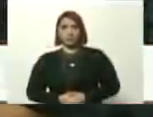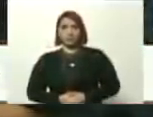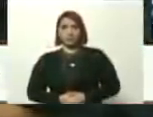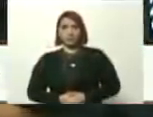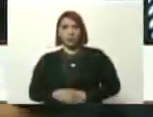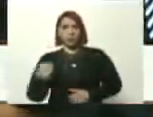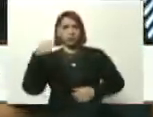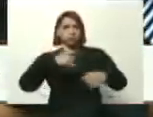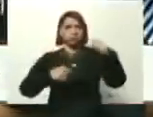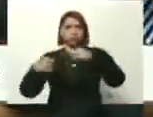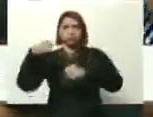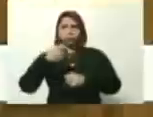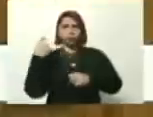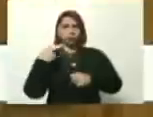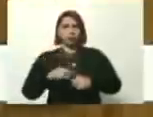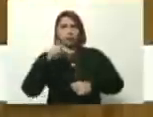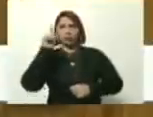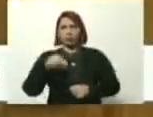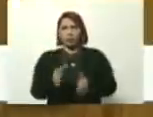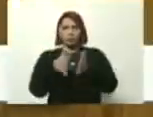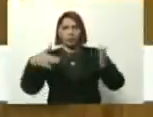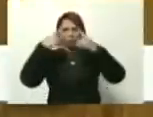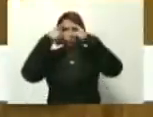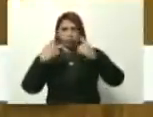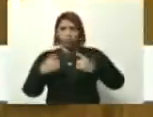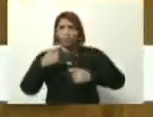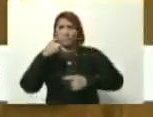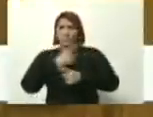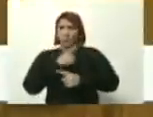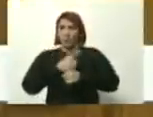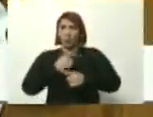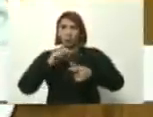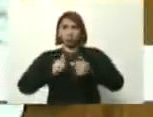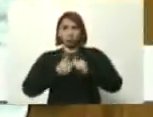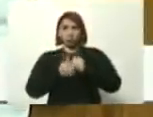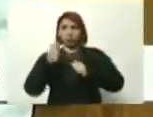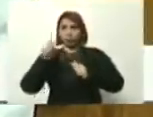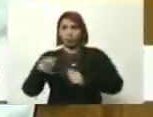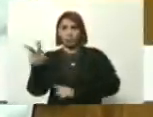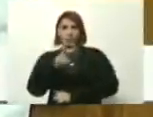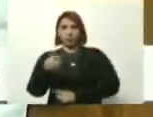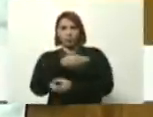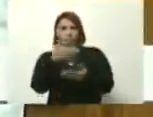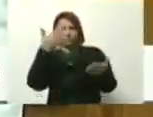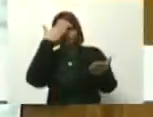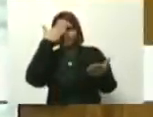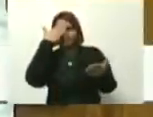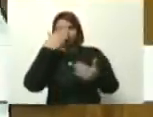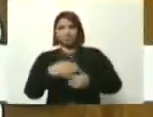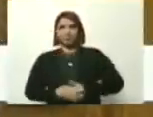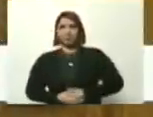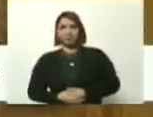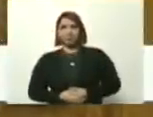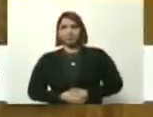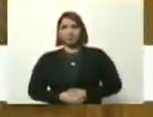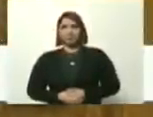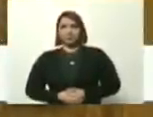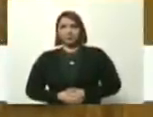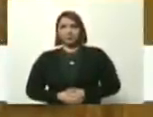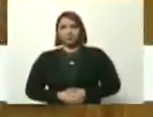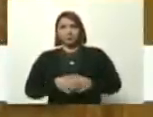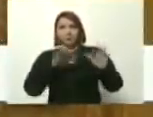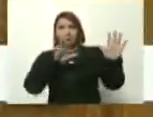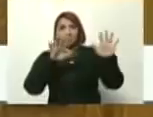En boxeo hemos tenido cosechado grandes éxitos. Y bueno, Venezuela, como ustedes bien saben, el